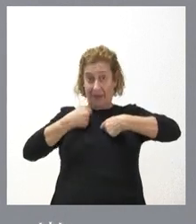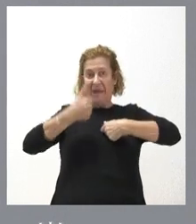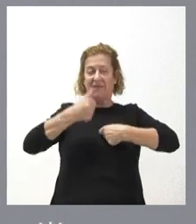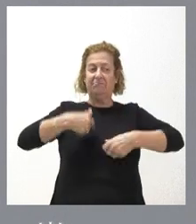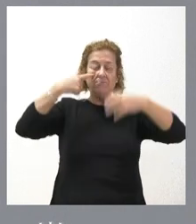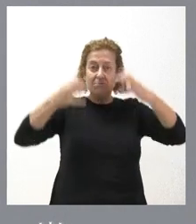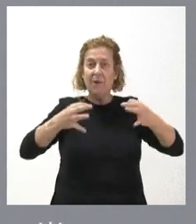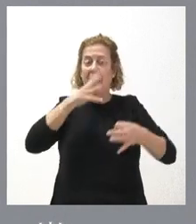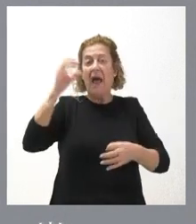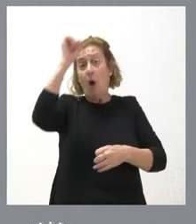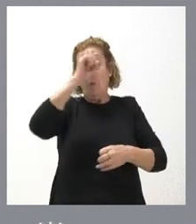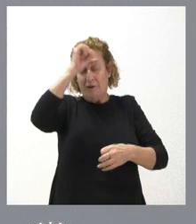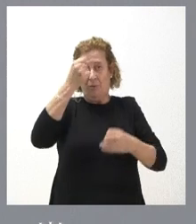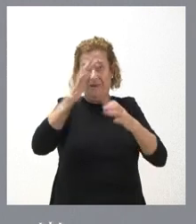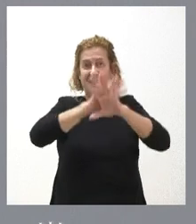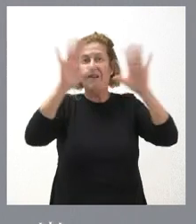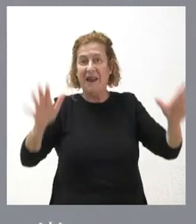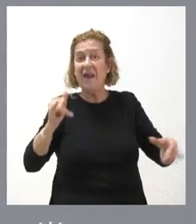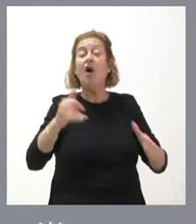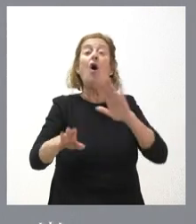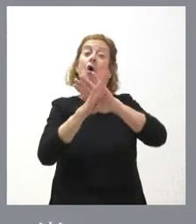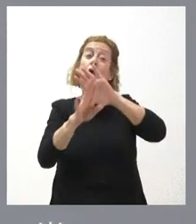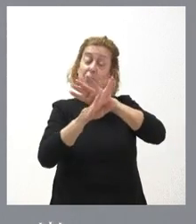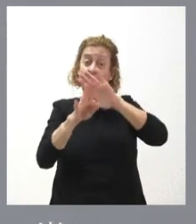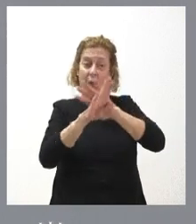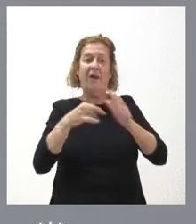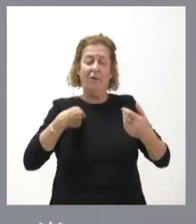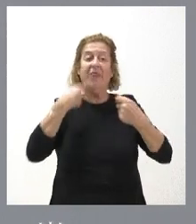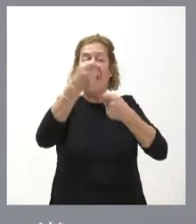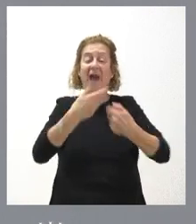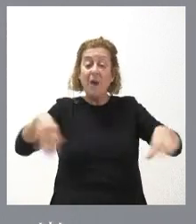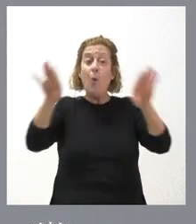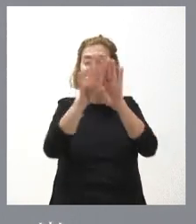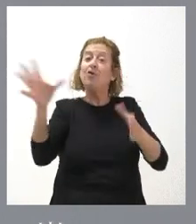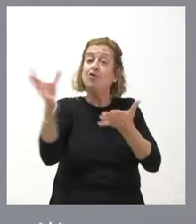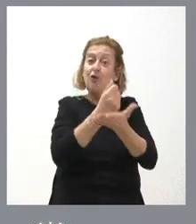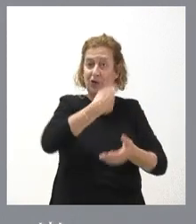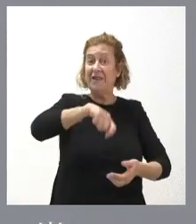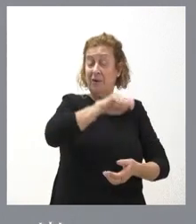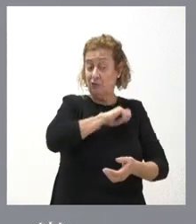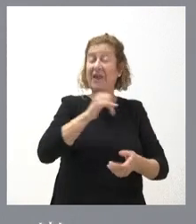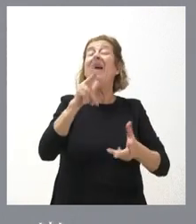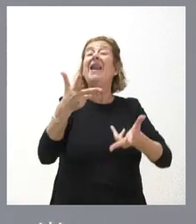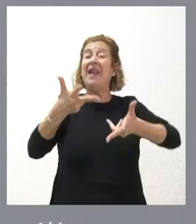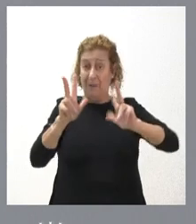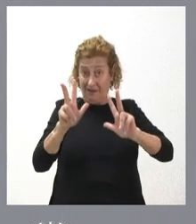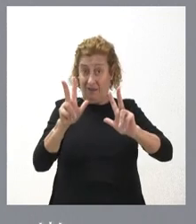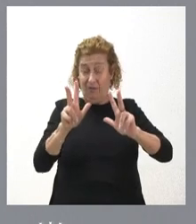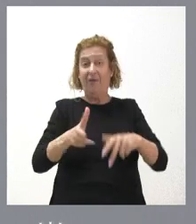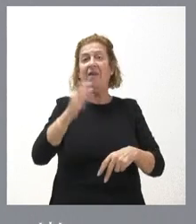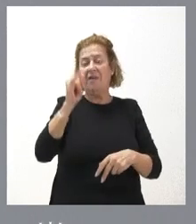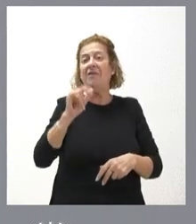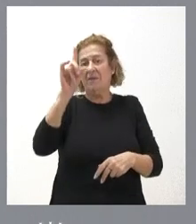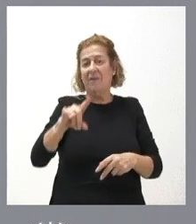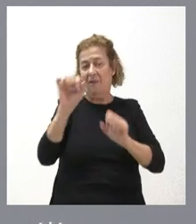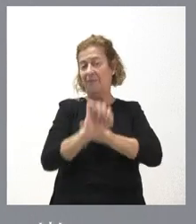opinión al respecto y seguir garantizando con como es nuestro deseo la igualdad entre todos los españoles la libertad y por tanto